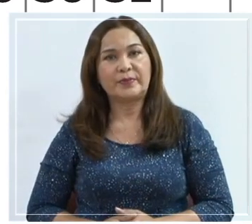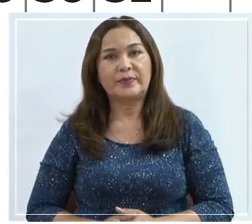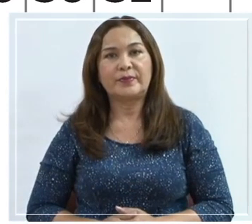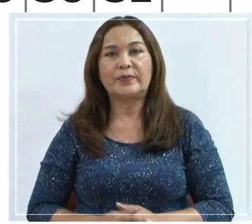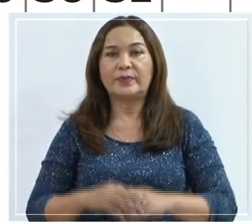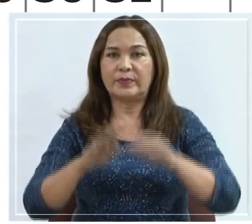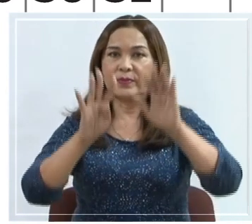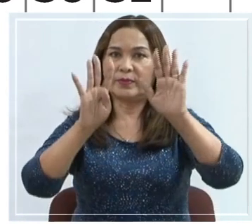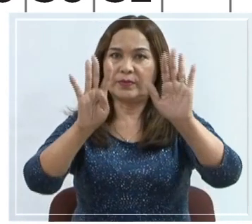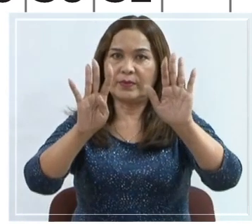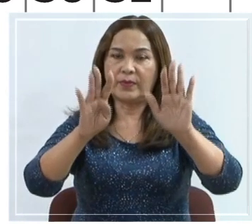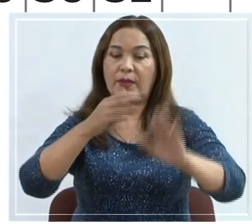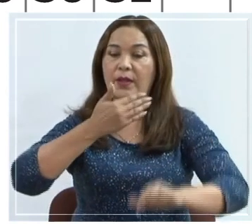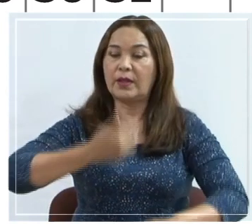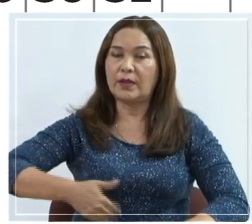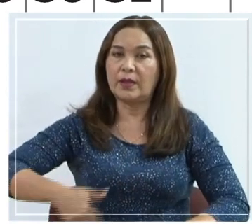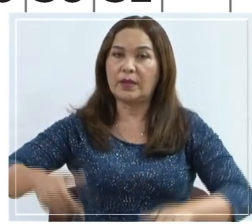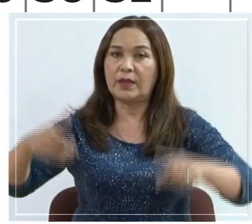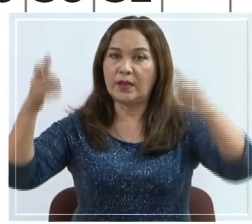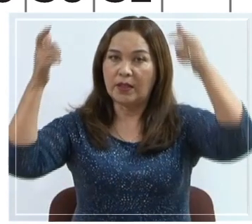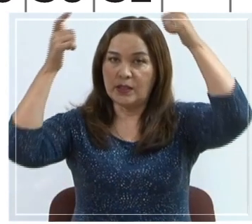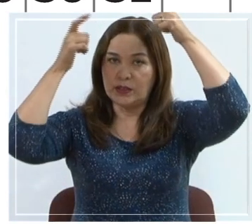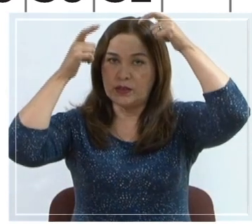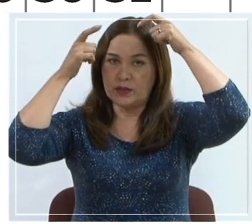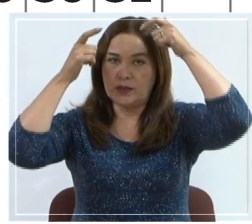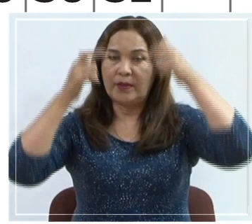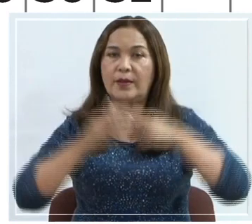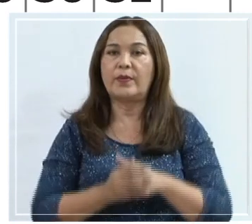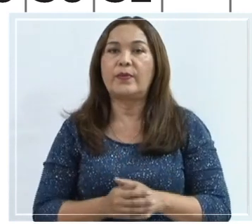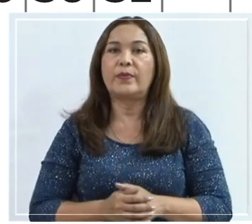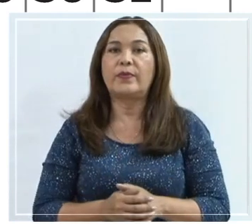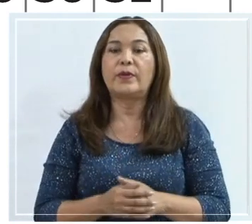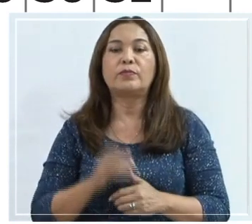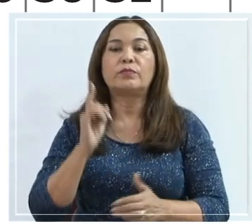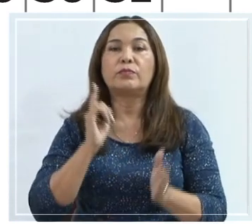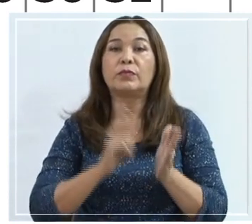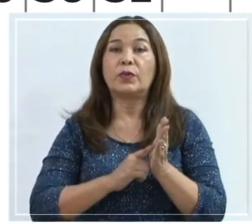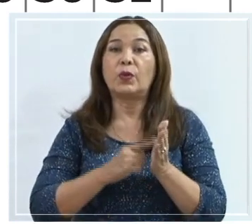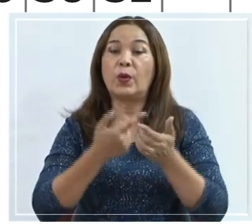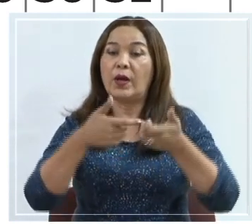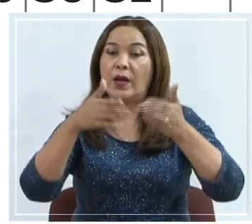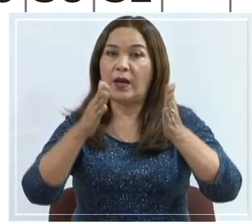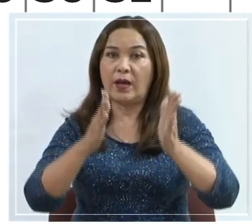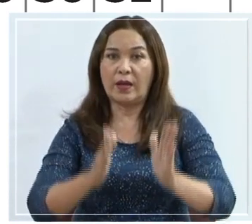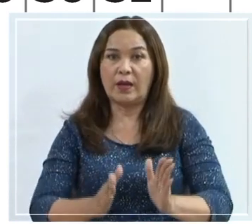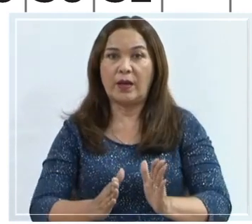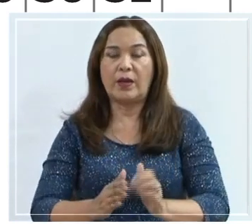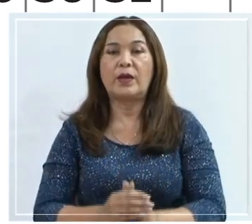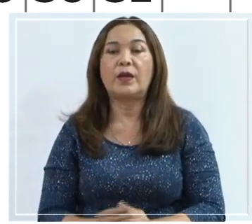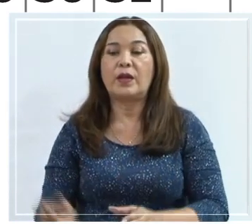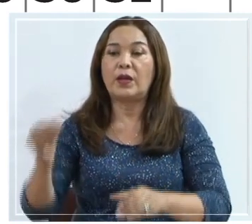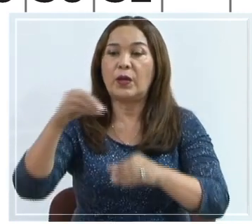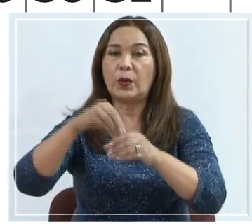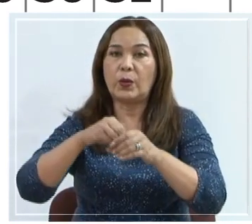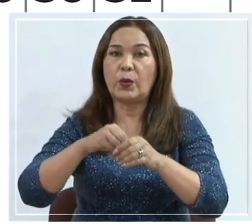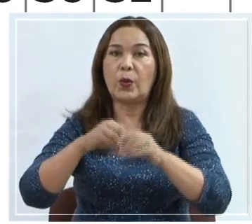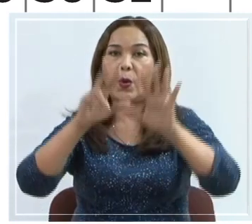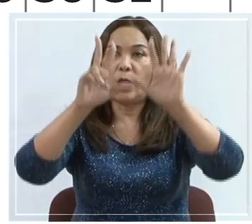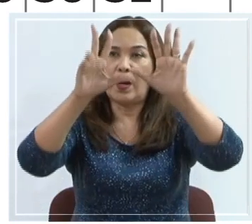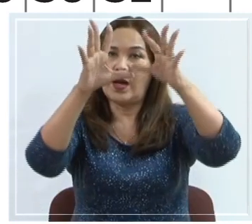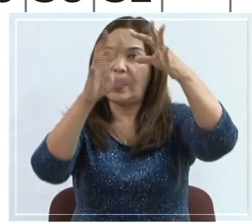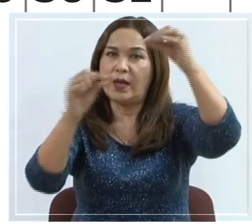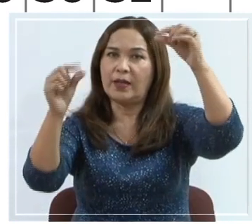día 9 el presidente hugo chávez frías cumple decreto del libertador de incluir una